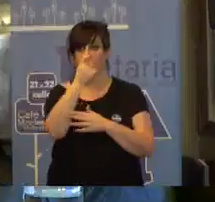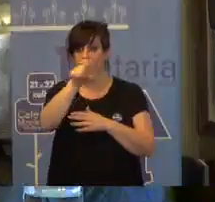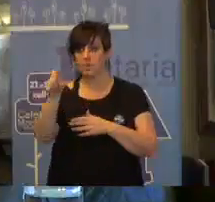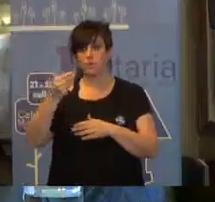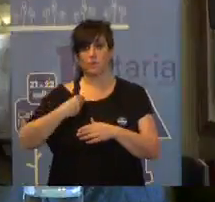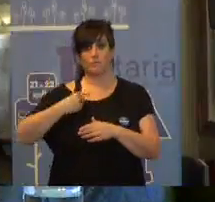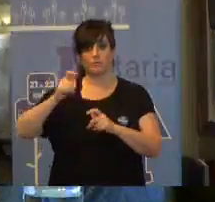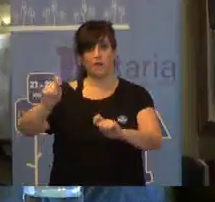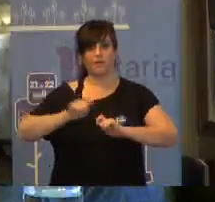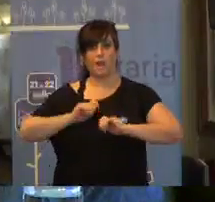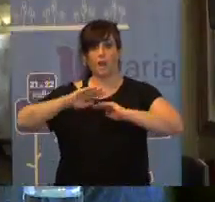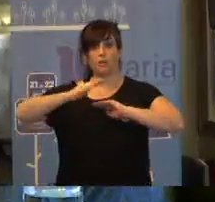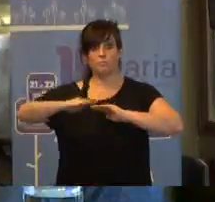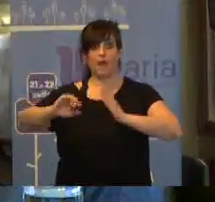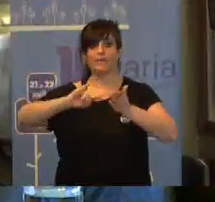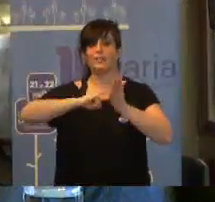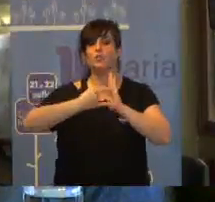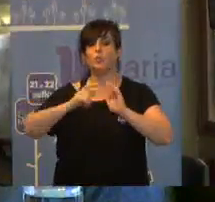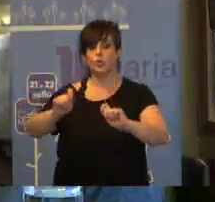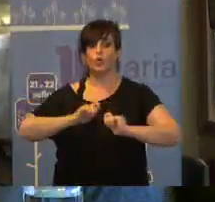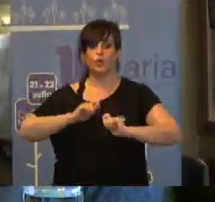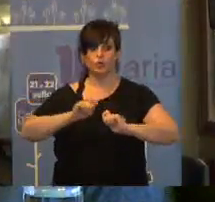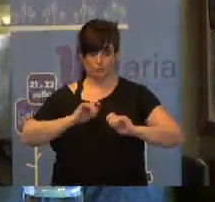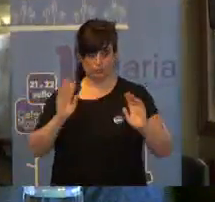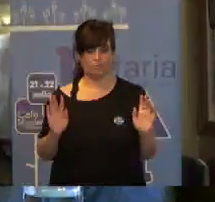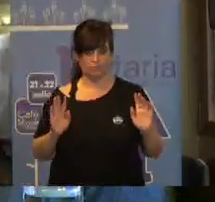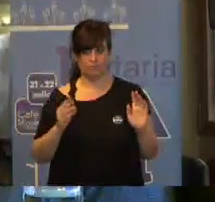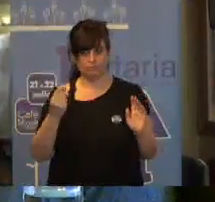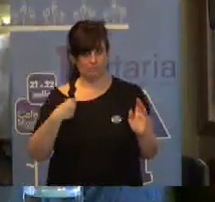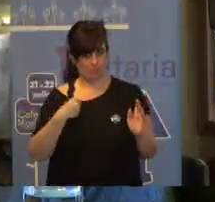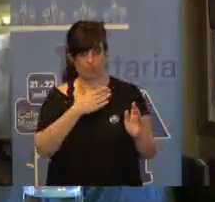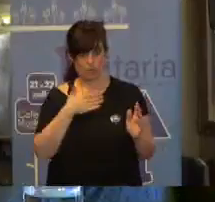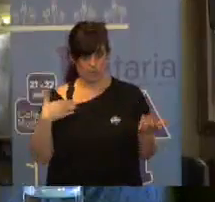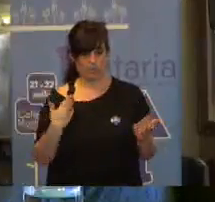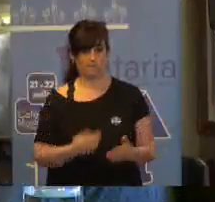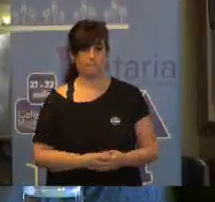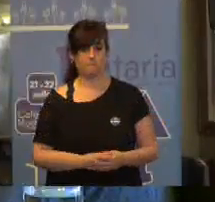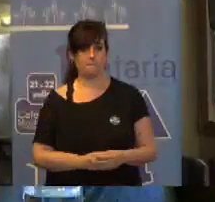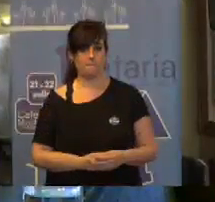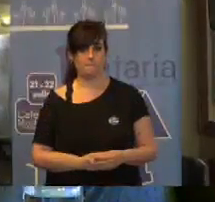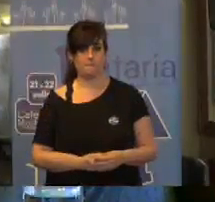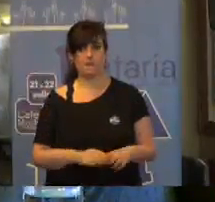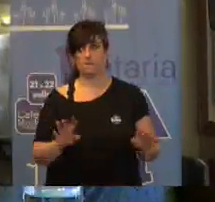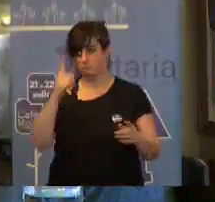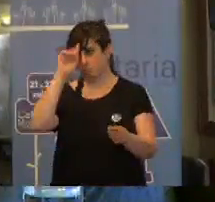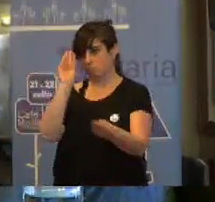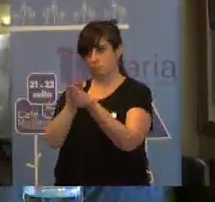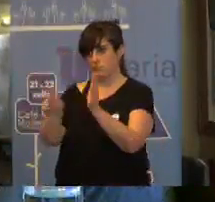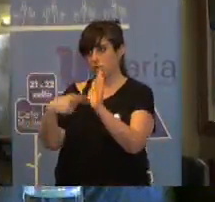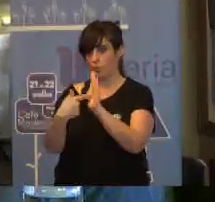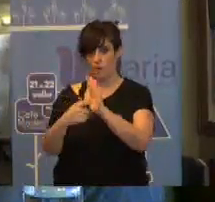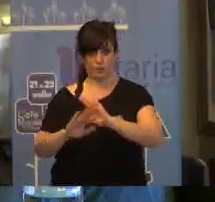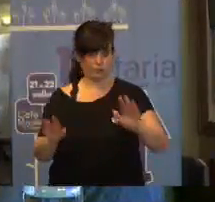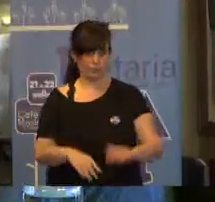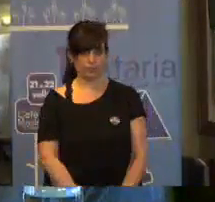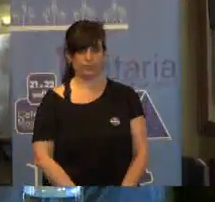aportar ese mar de solucións, non? De solucións para a cidadanía que o que todas buscamos. Pero vamos, que comparto plenamente a reflexión